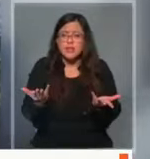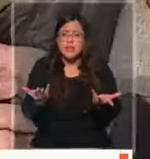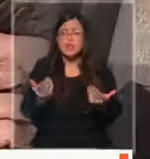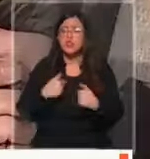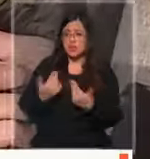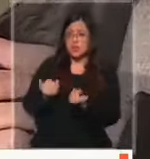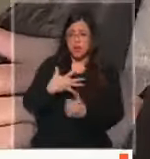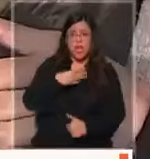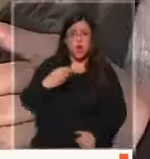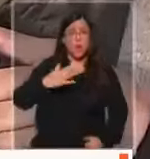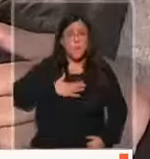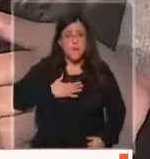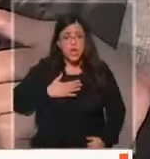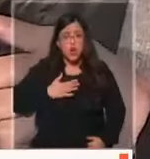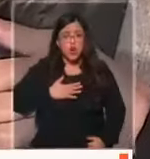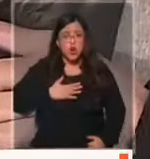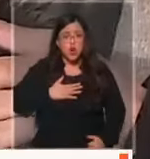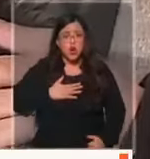hijo, al que yo mandé.